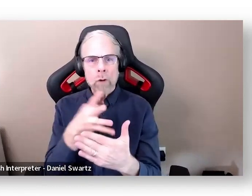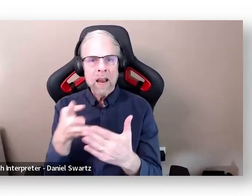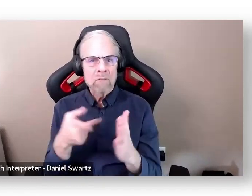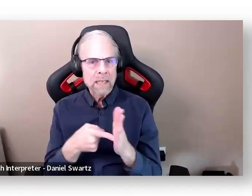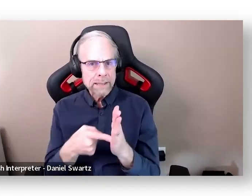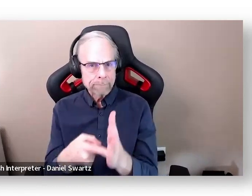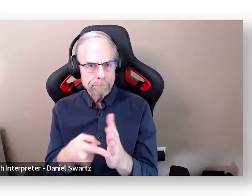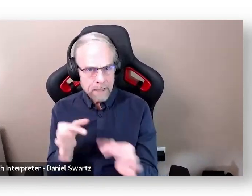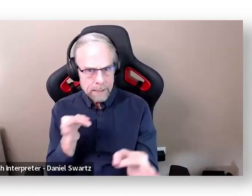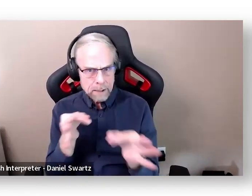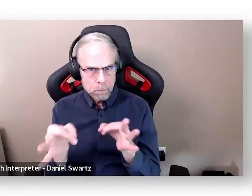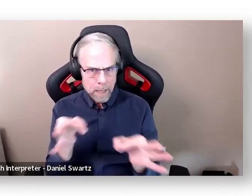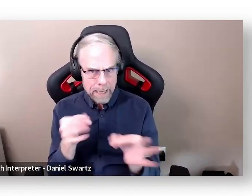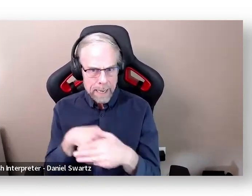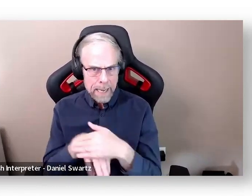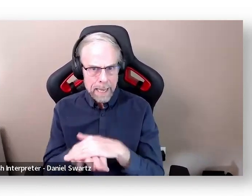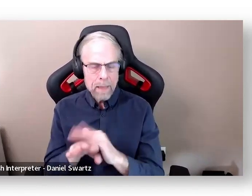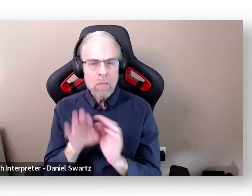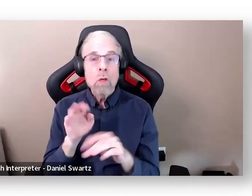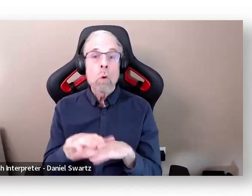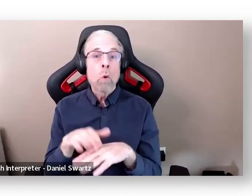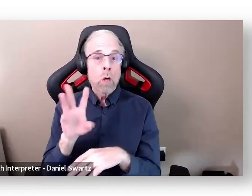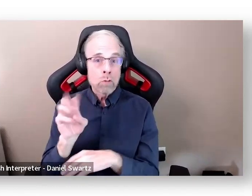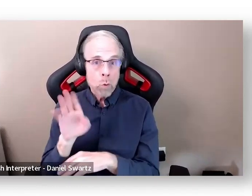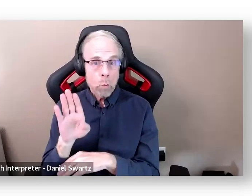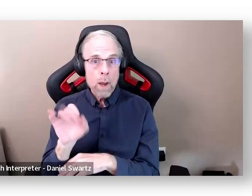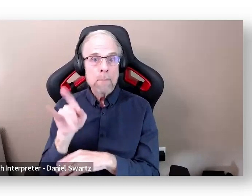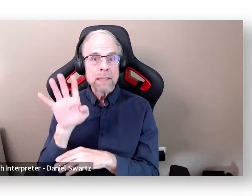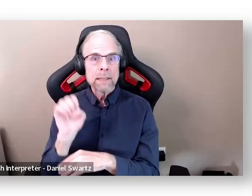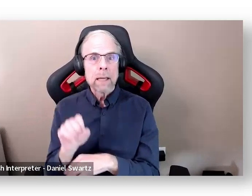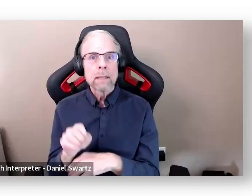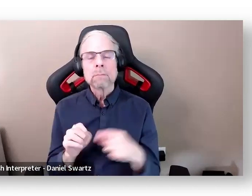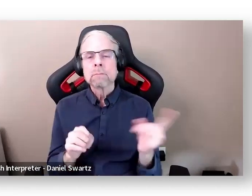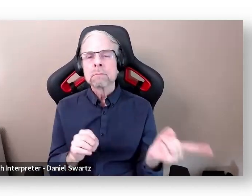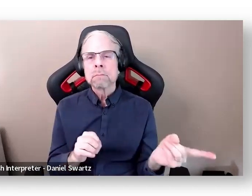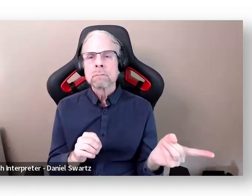línea. Y tienen bonitos gráficos también que pueden revisar.